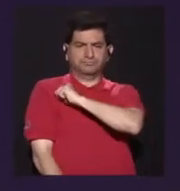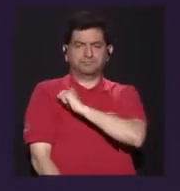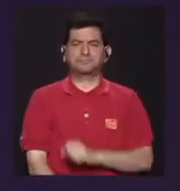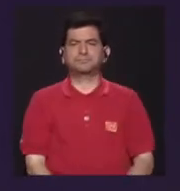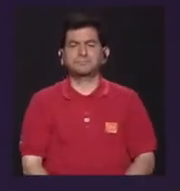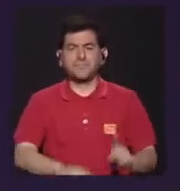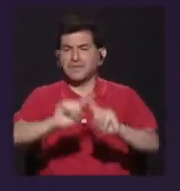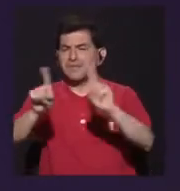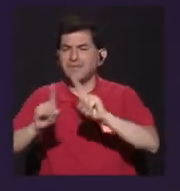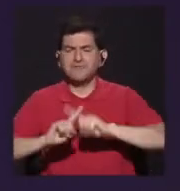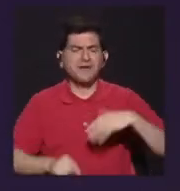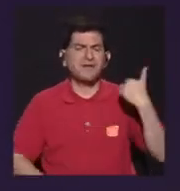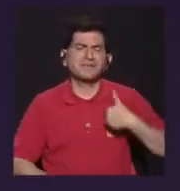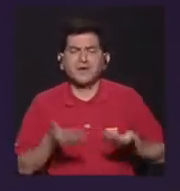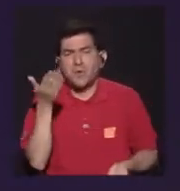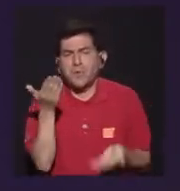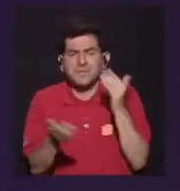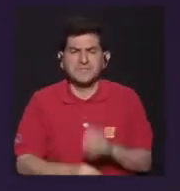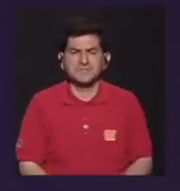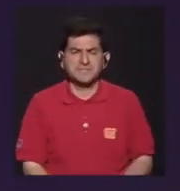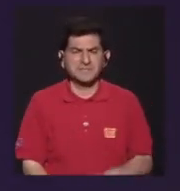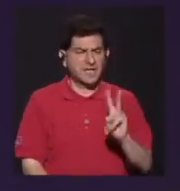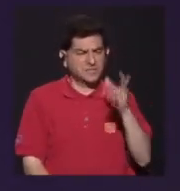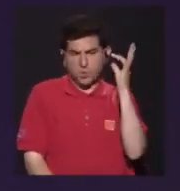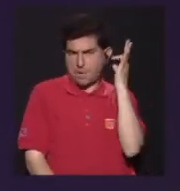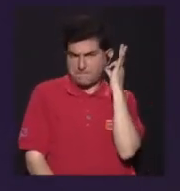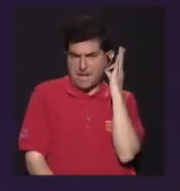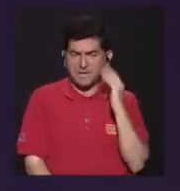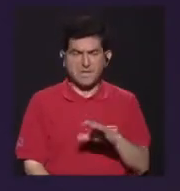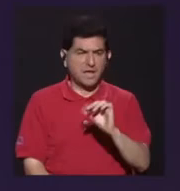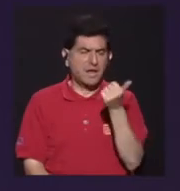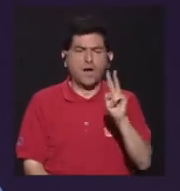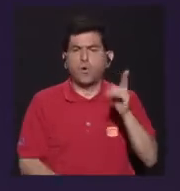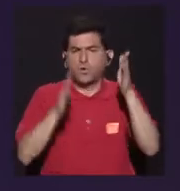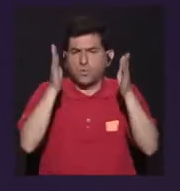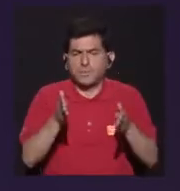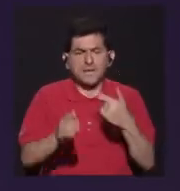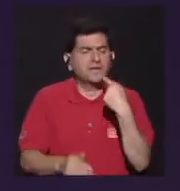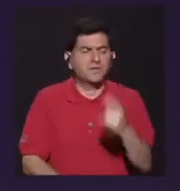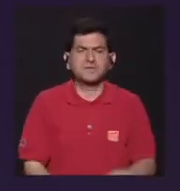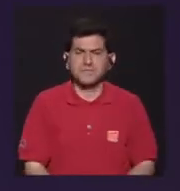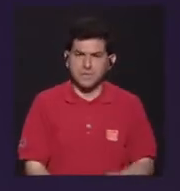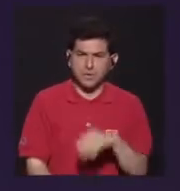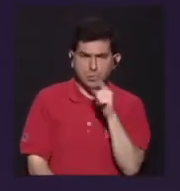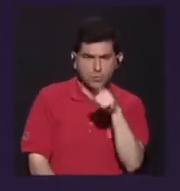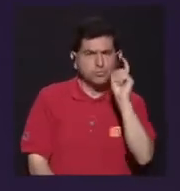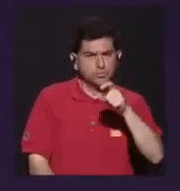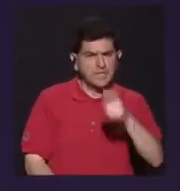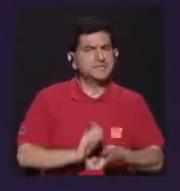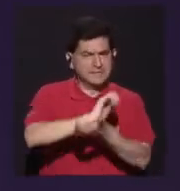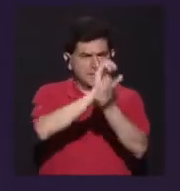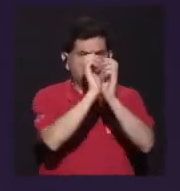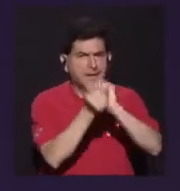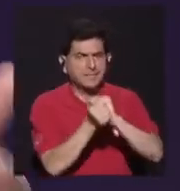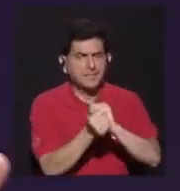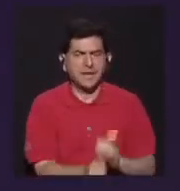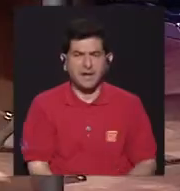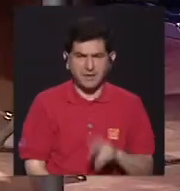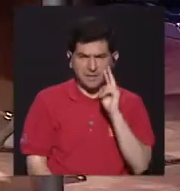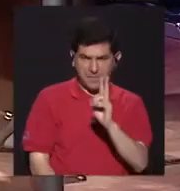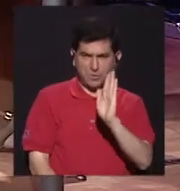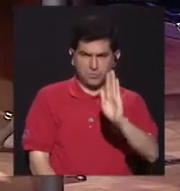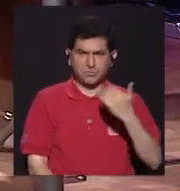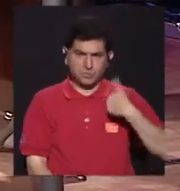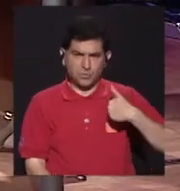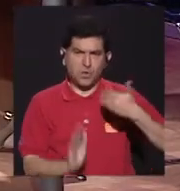Mira, hay muchos hombres que tal vez las compañeras o otros compañeros les dicen, vea, usted necesitaría hacer un cambio porque veo que tu